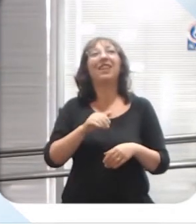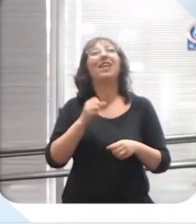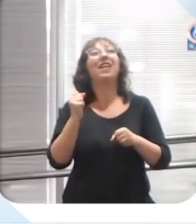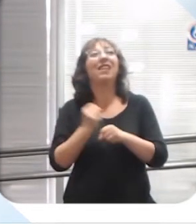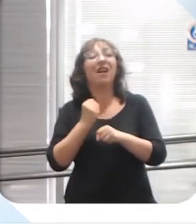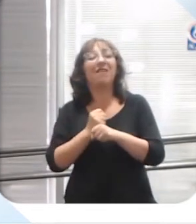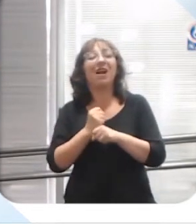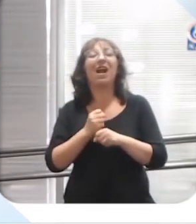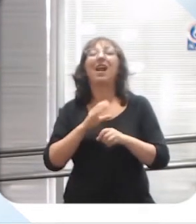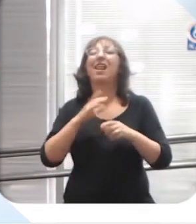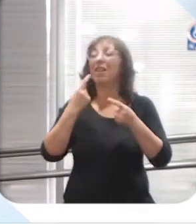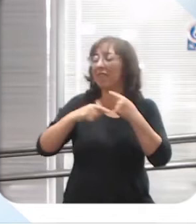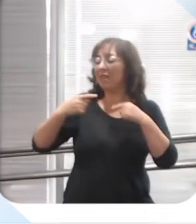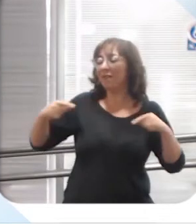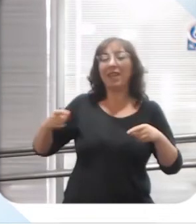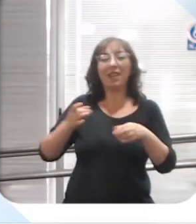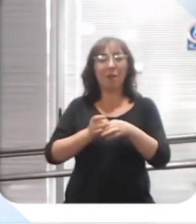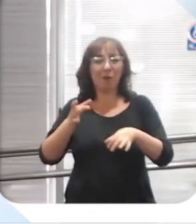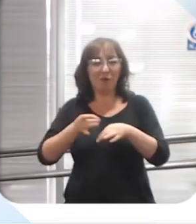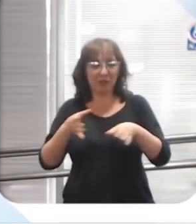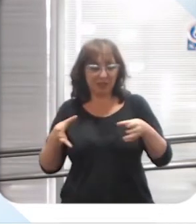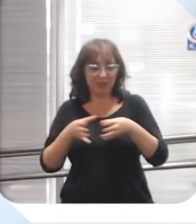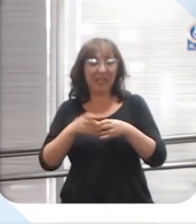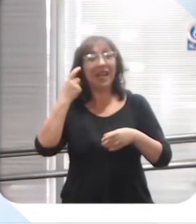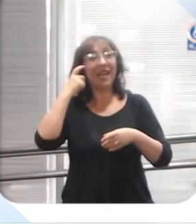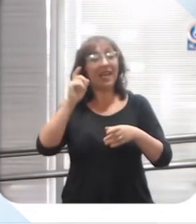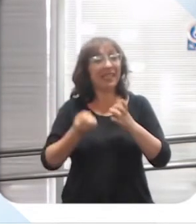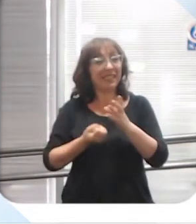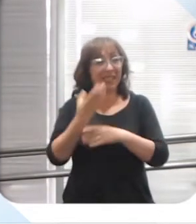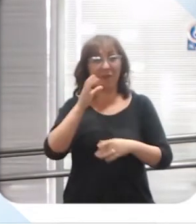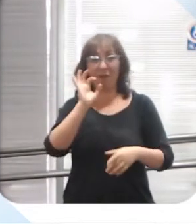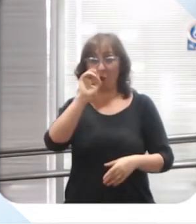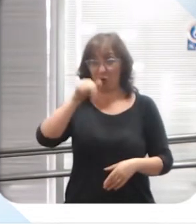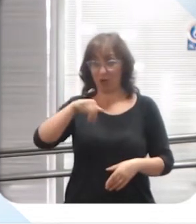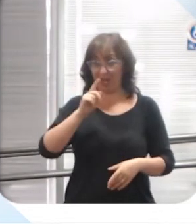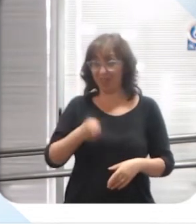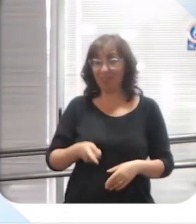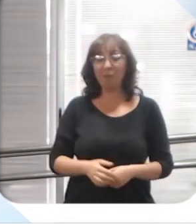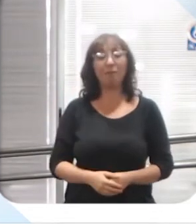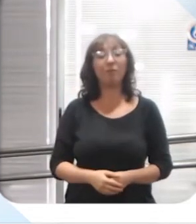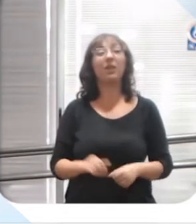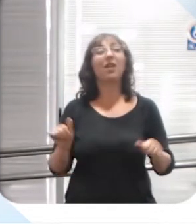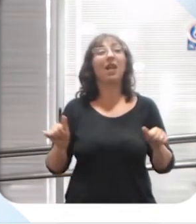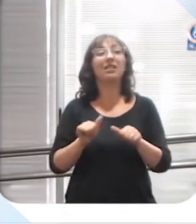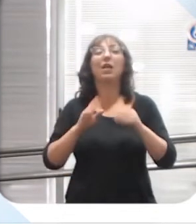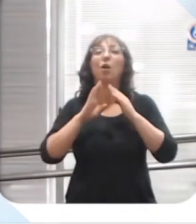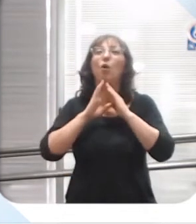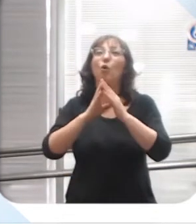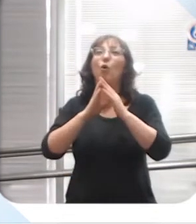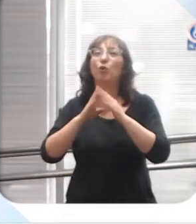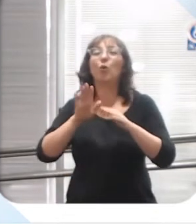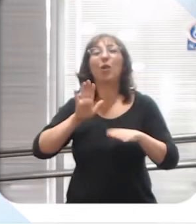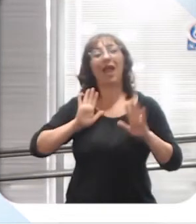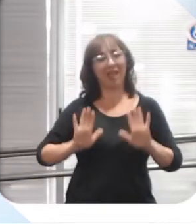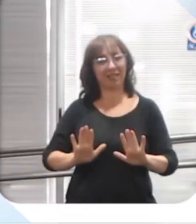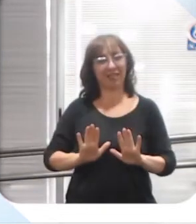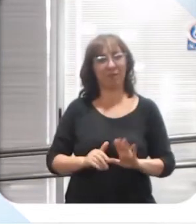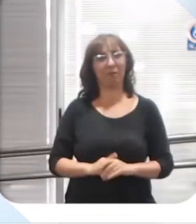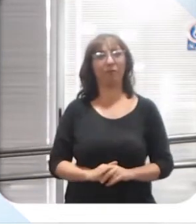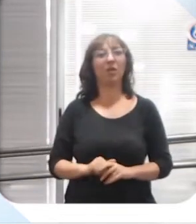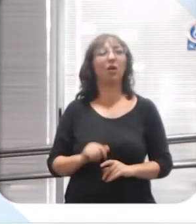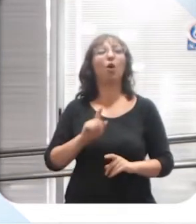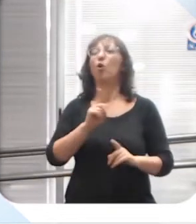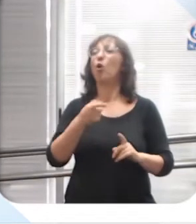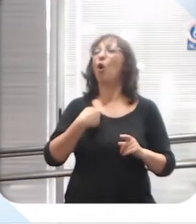trabajar en interdisciplina. Una de las cosas que trabajó Iniciativas desde el origen fue justamente hacer las consultas de esta manera. Esto es, no